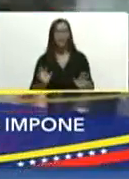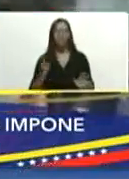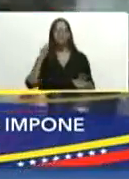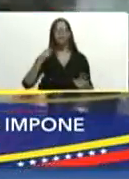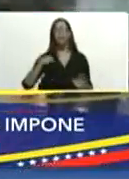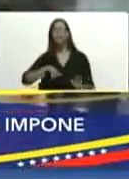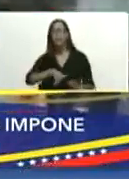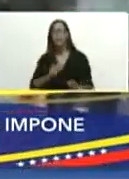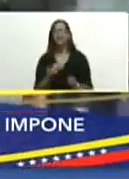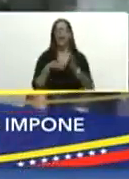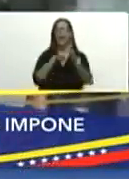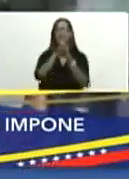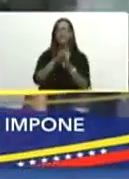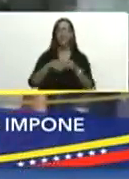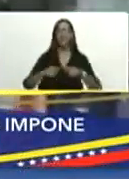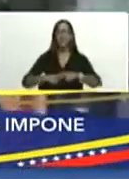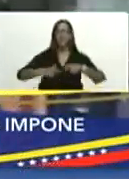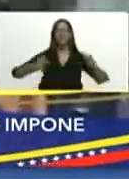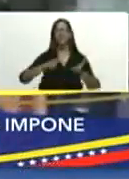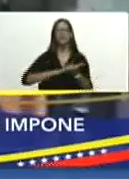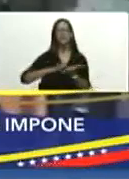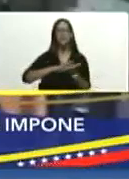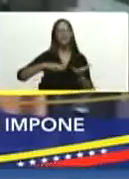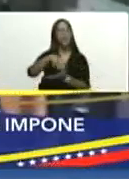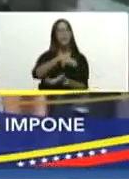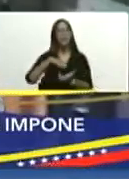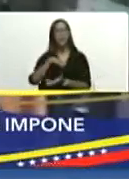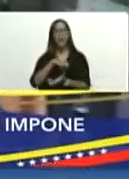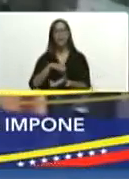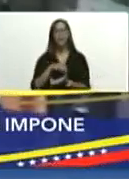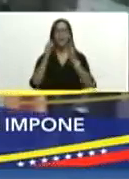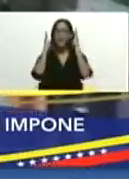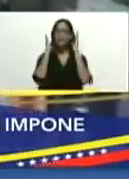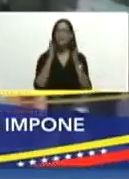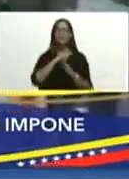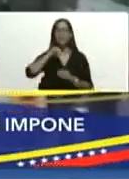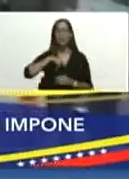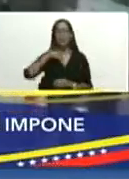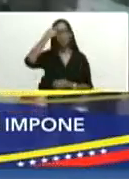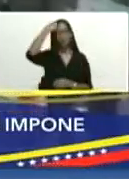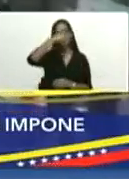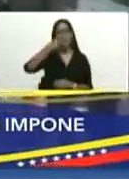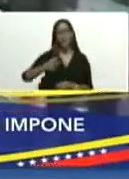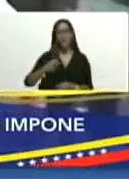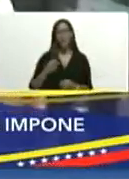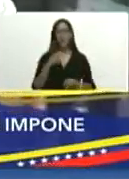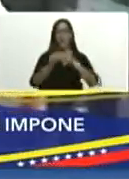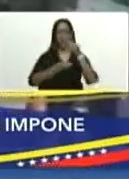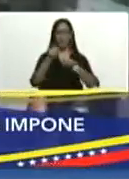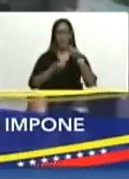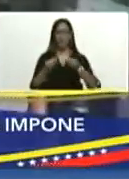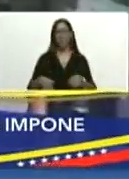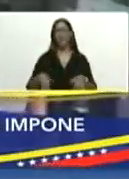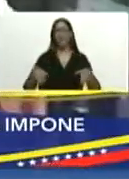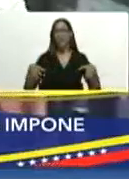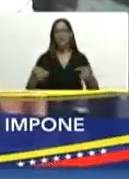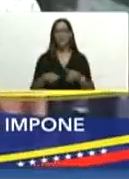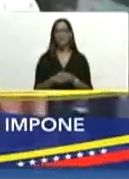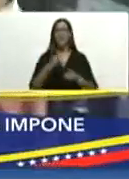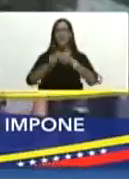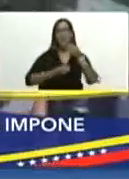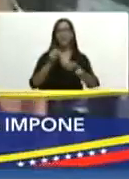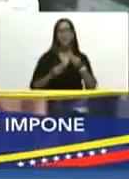avanzar en el crecimiento en la solución de problemas en la atención de nuestro pueblo en la generación de riqueza en